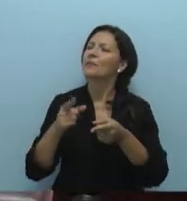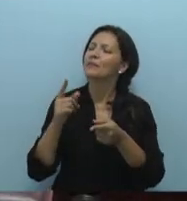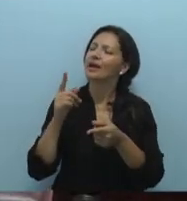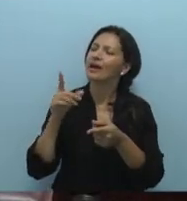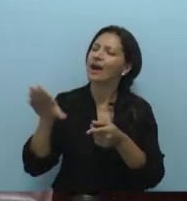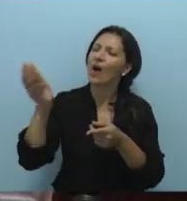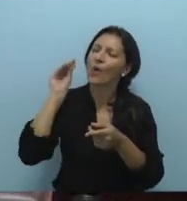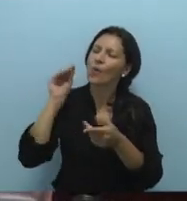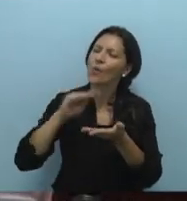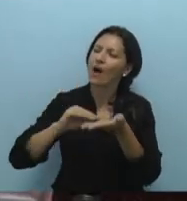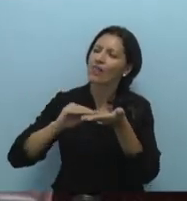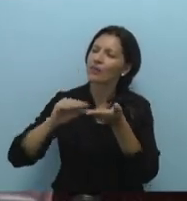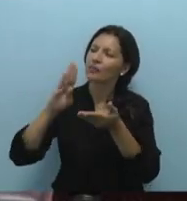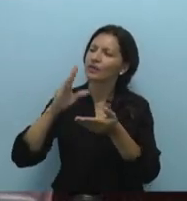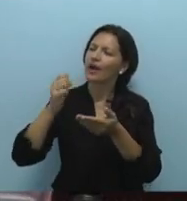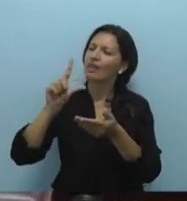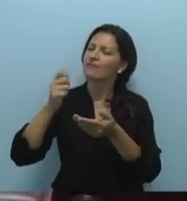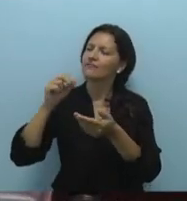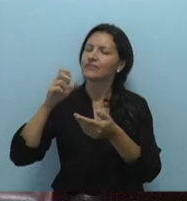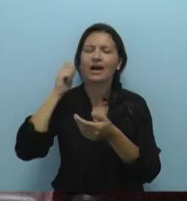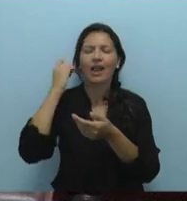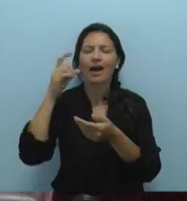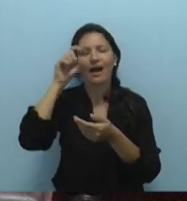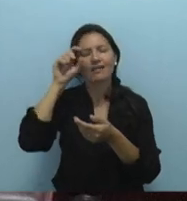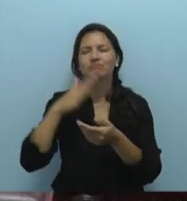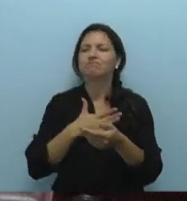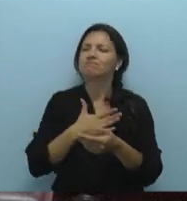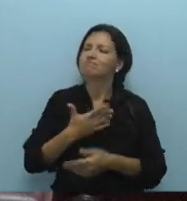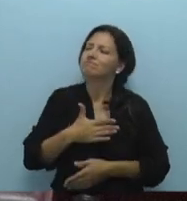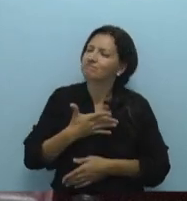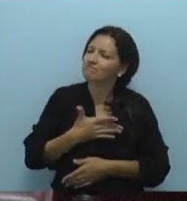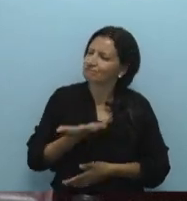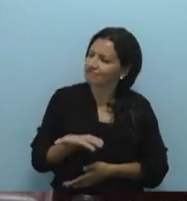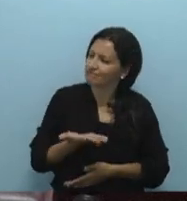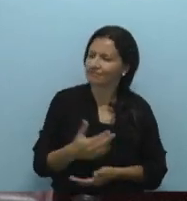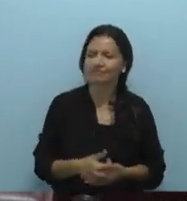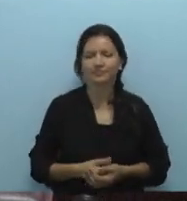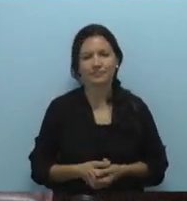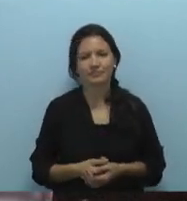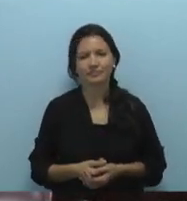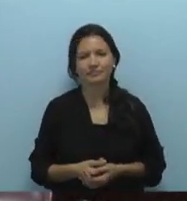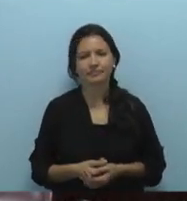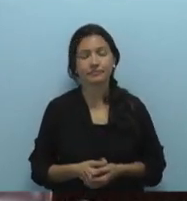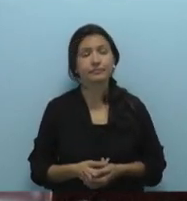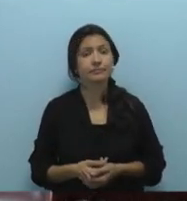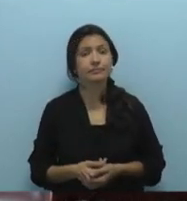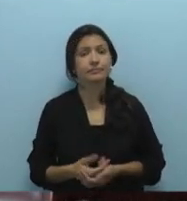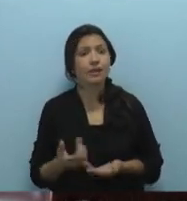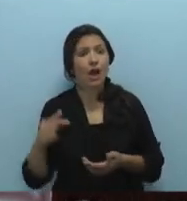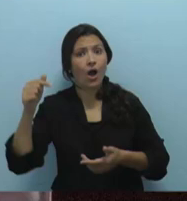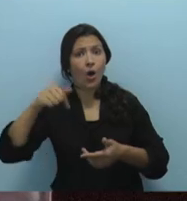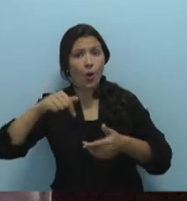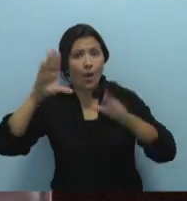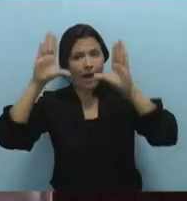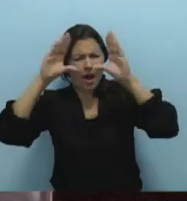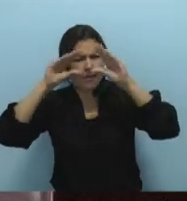taquigráfica. La verdad que esta madrugada fue una madrugada trágica, porque